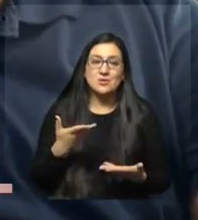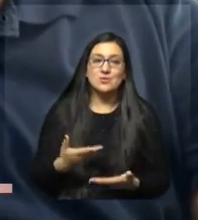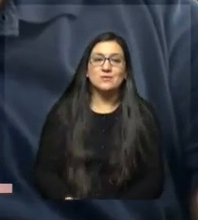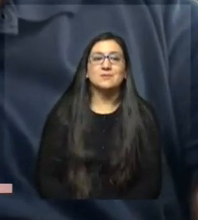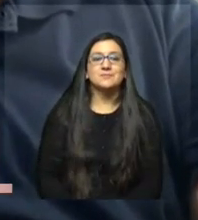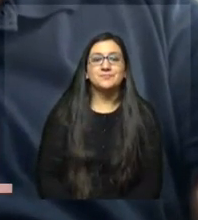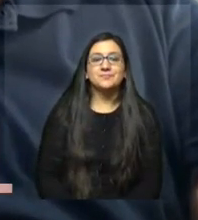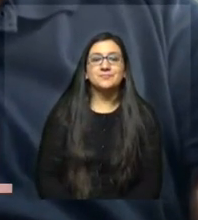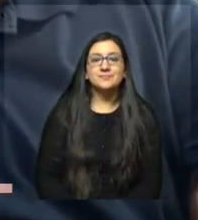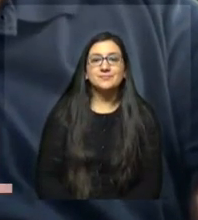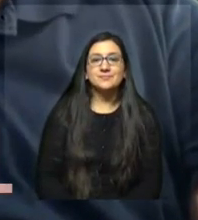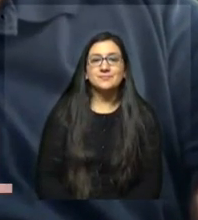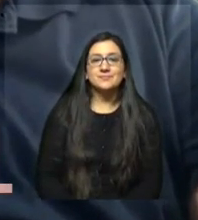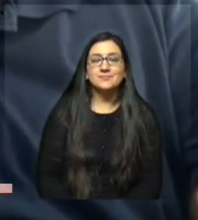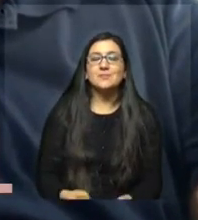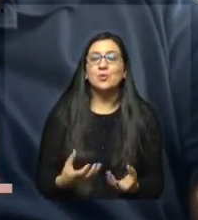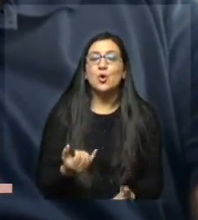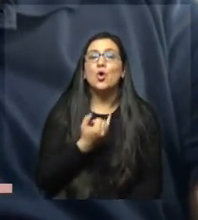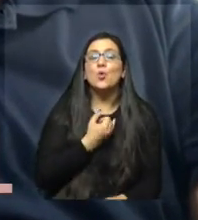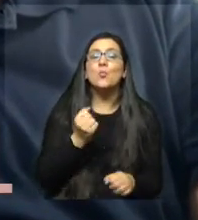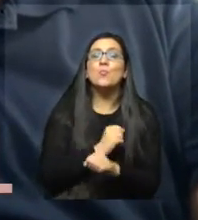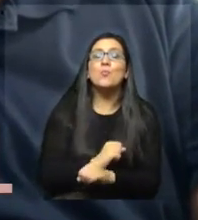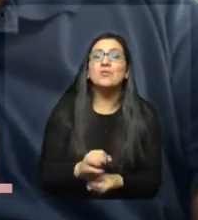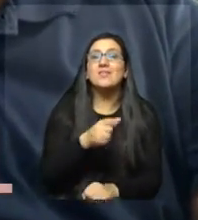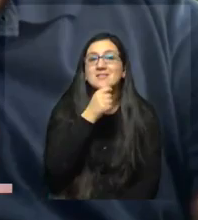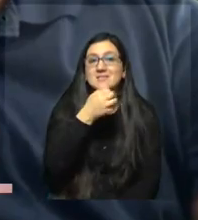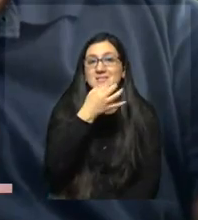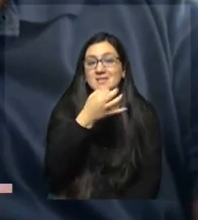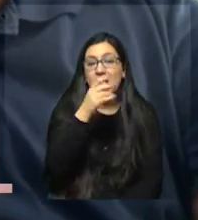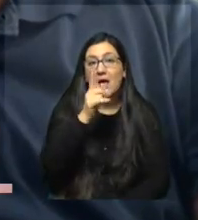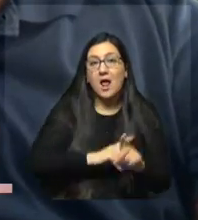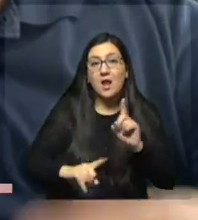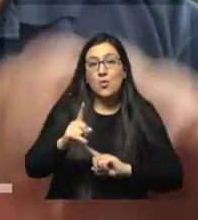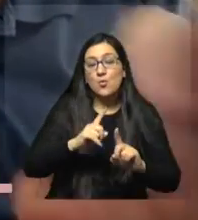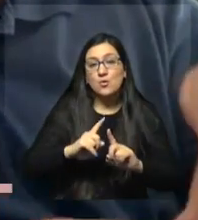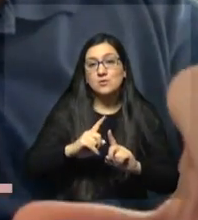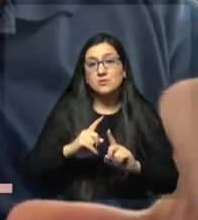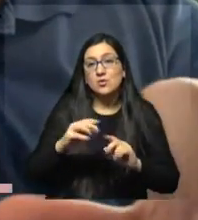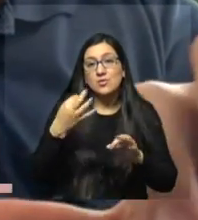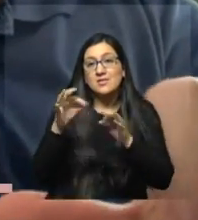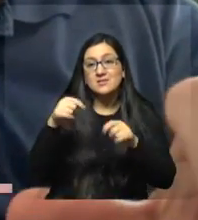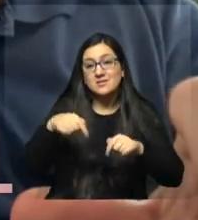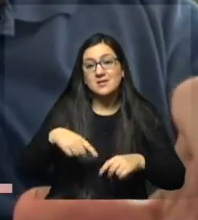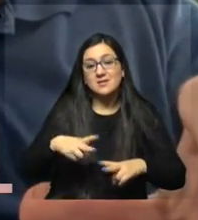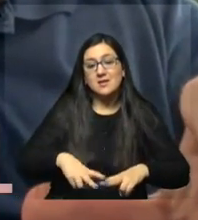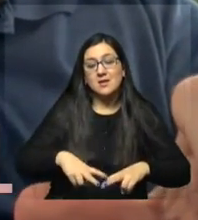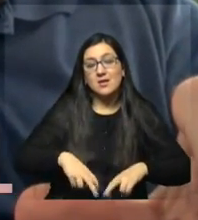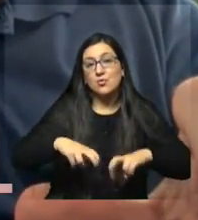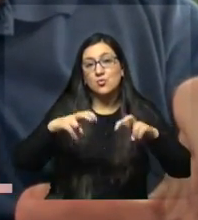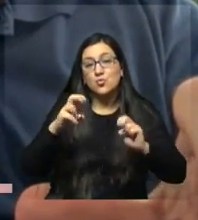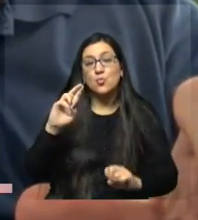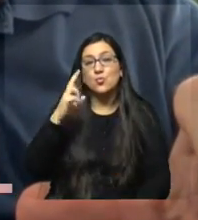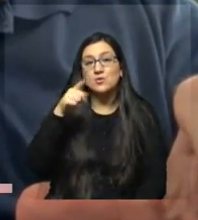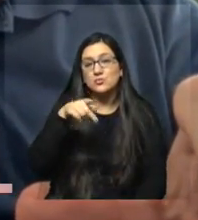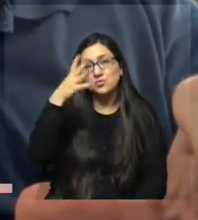Bien. Brevemente, ¿cómo podría decir, por lo menos, alguna de las primeras líneas que surgen de este estudio en el caso uruguayo? Tenemos, tú